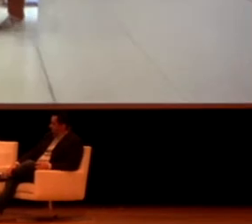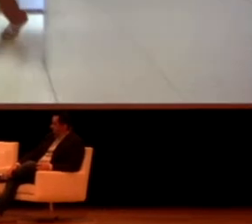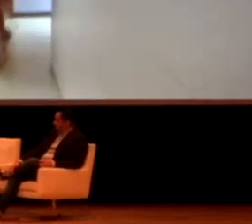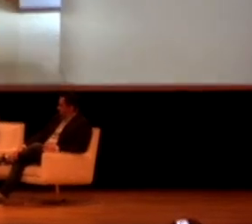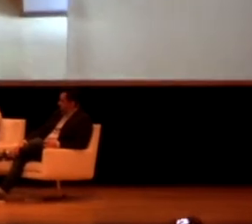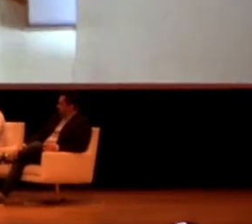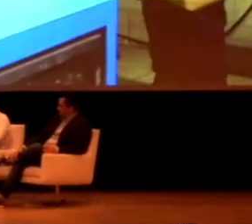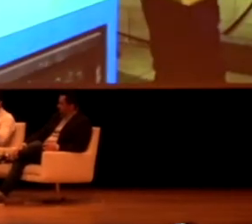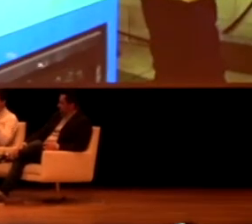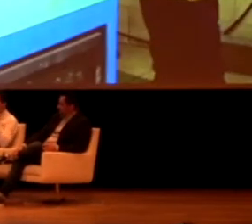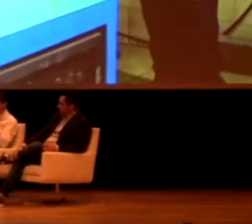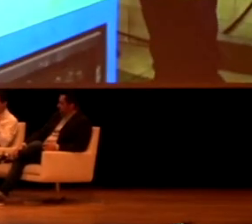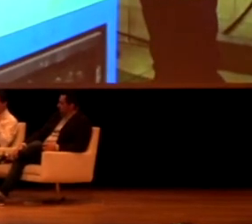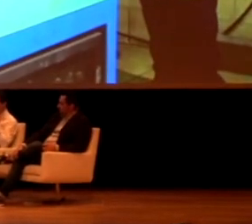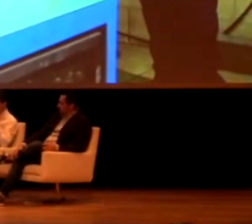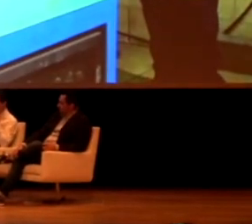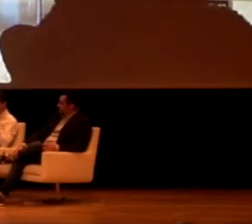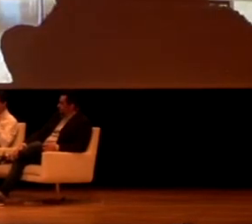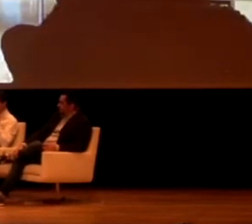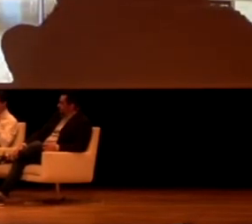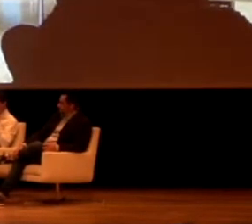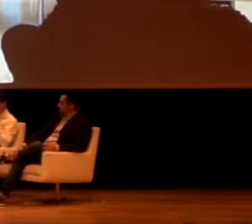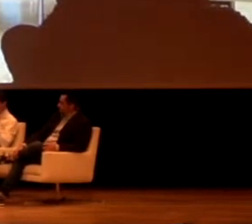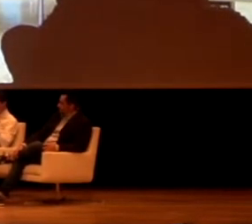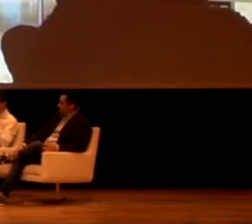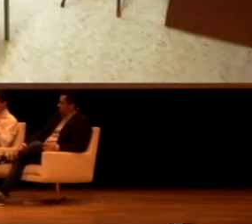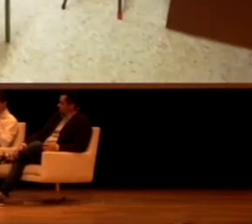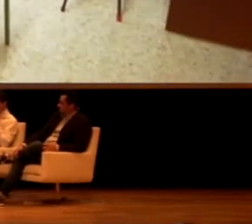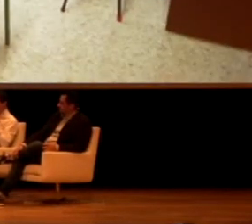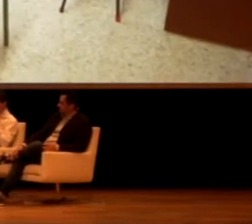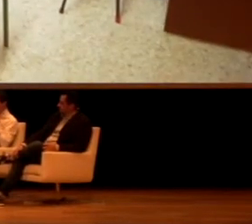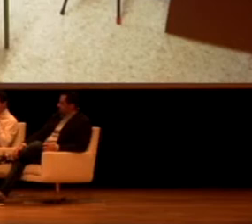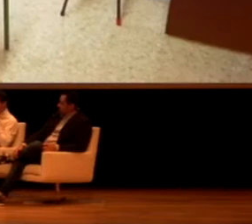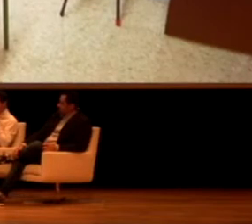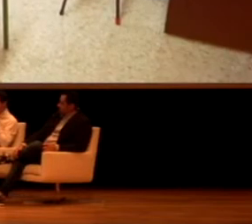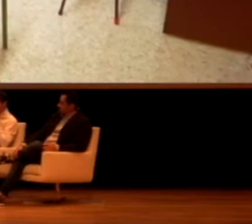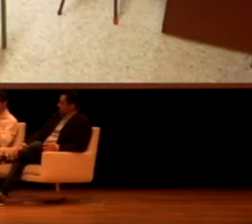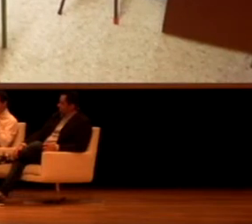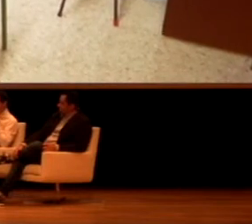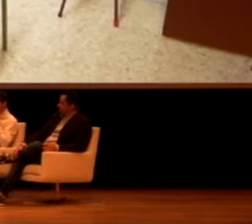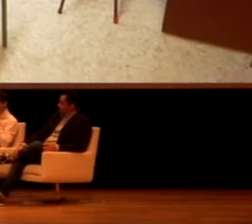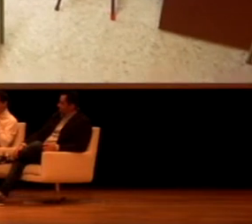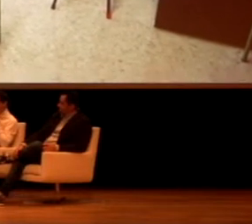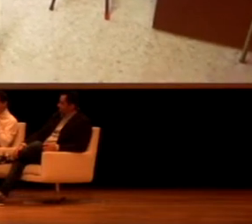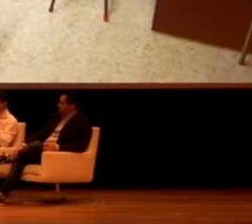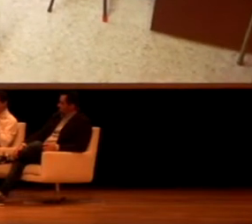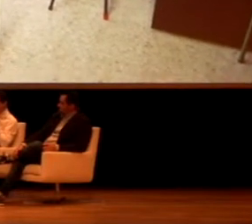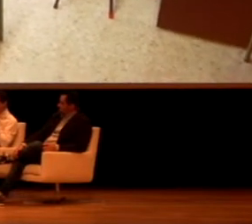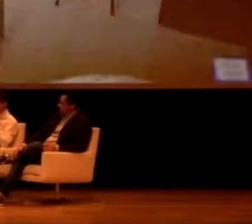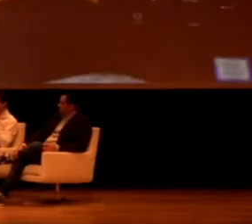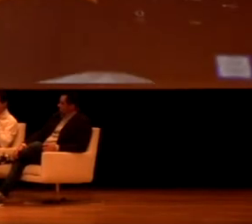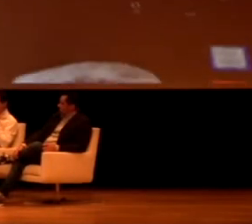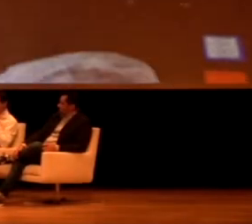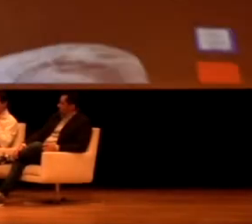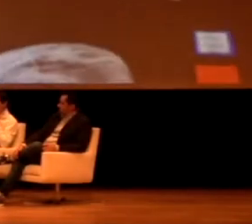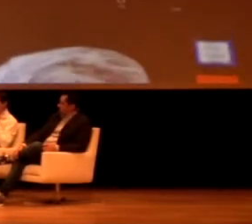El Instituto Mendizabala tiene una larga tradición de acogida y escolarización del alumnado con discapacidad. Son ya